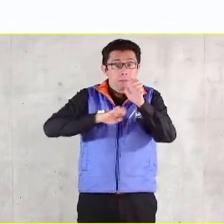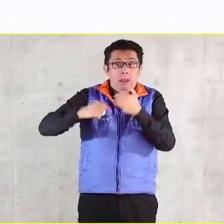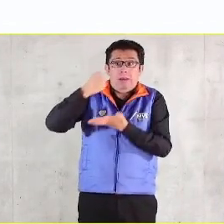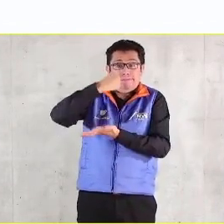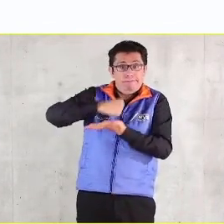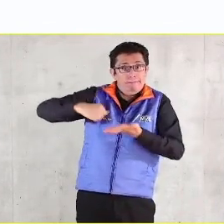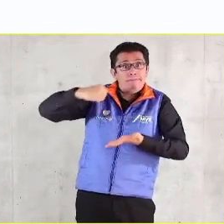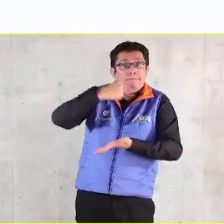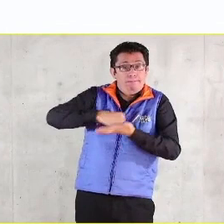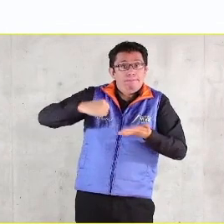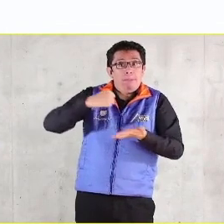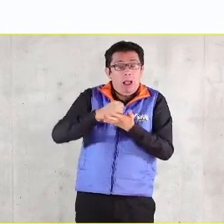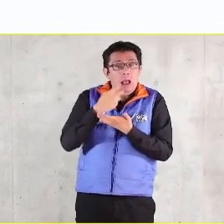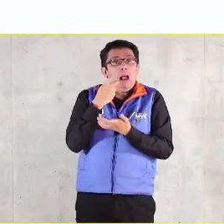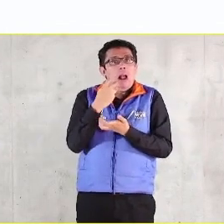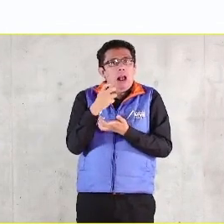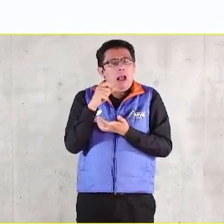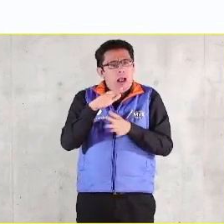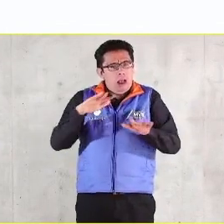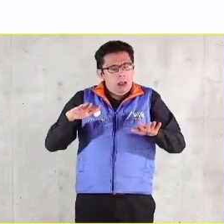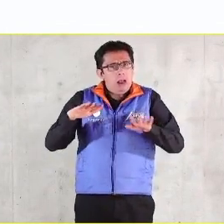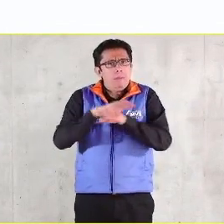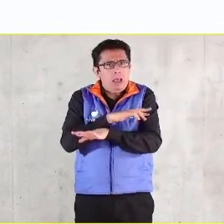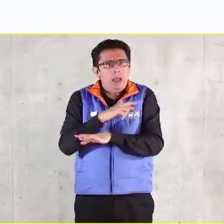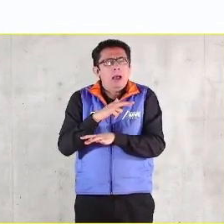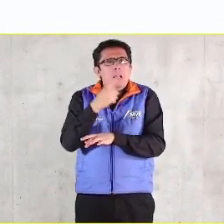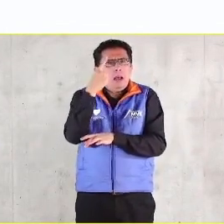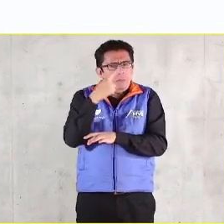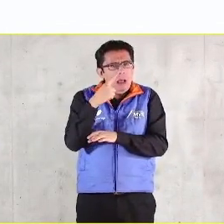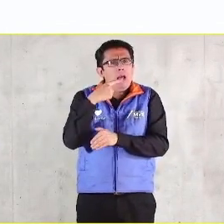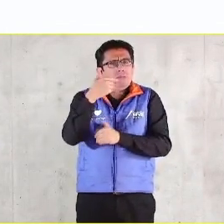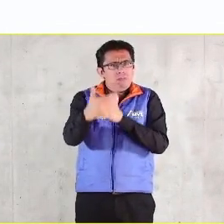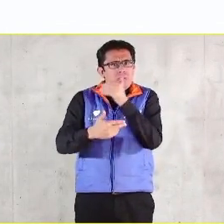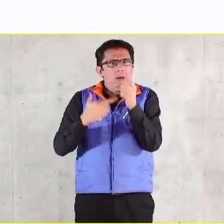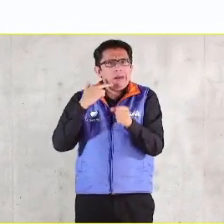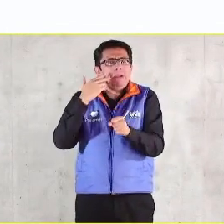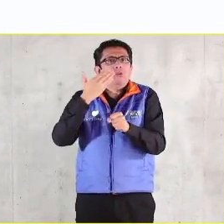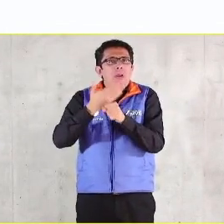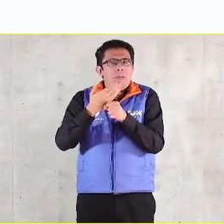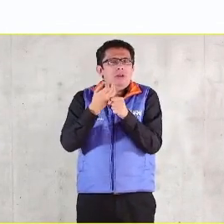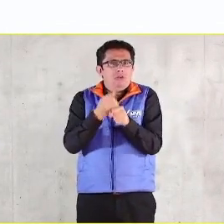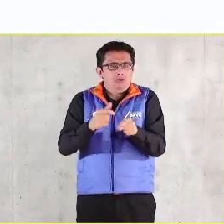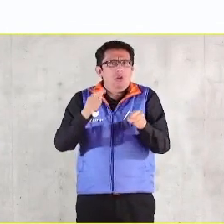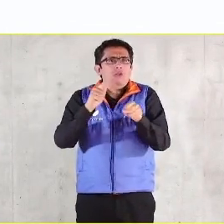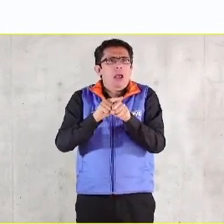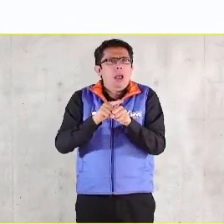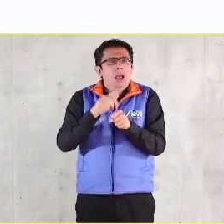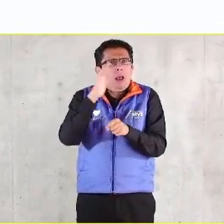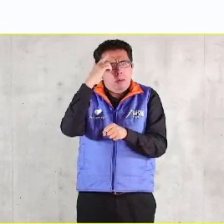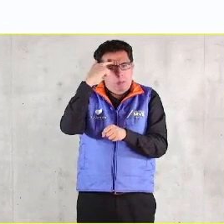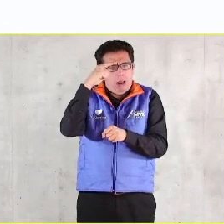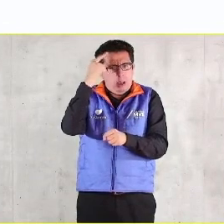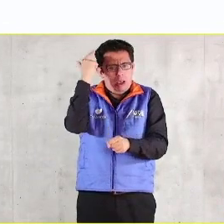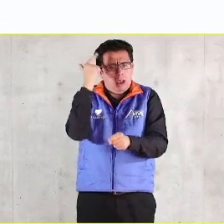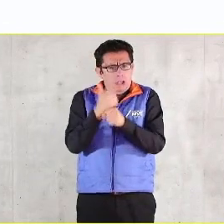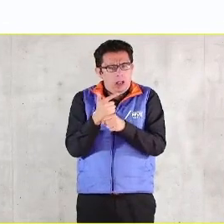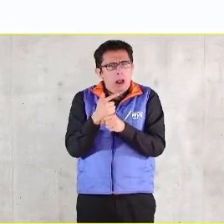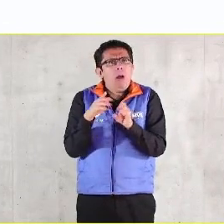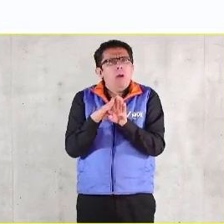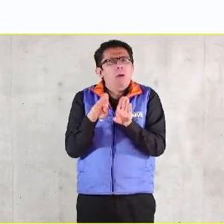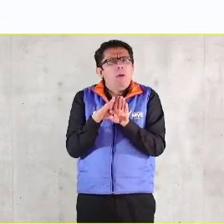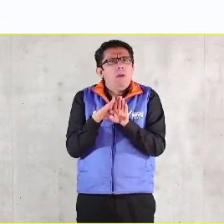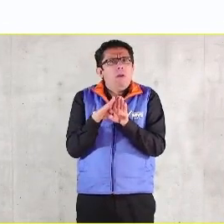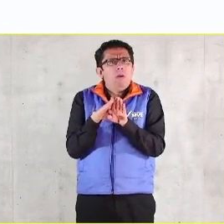nosotros, de empezar a madurar en la responsabilidad social y saber cómo íbamos en la parte de los ODS que